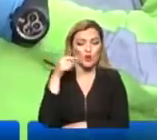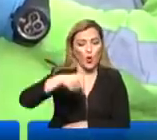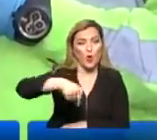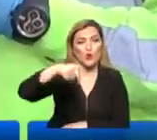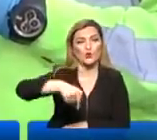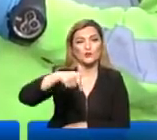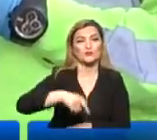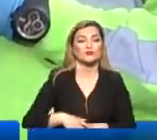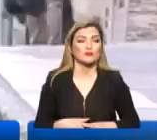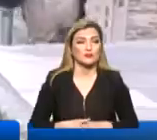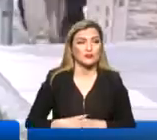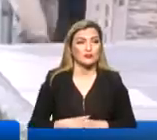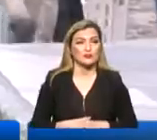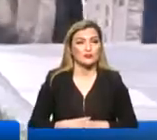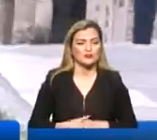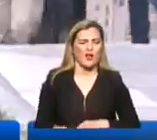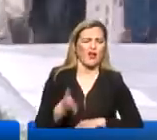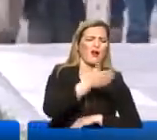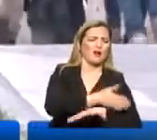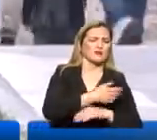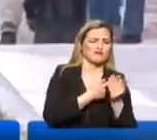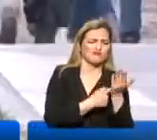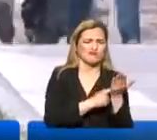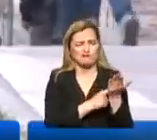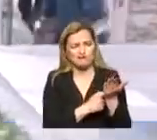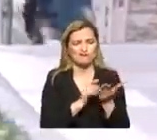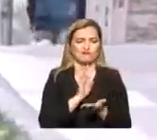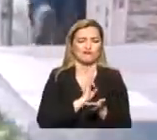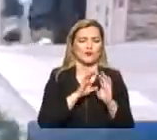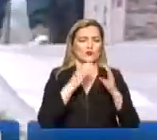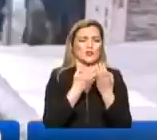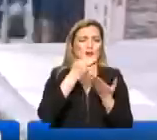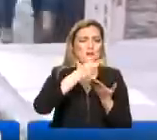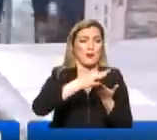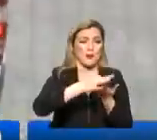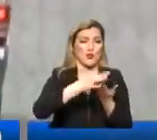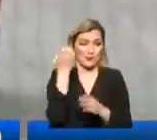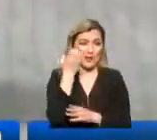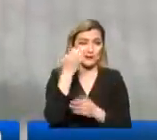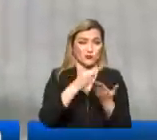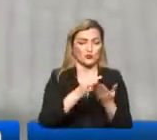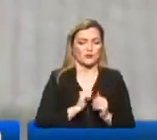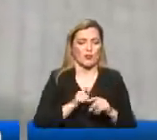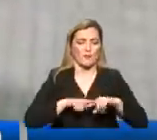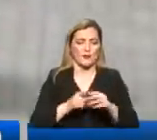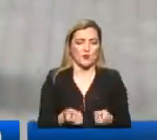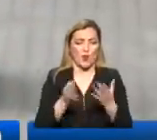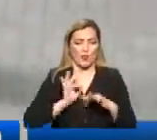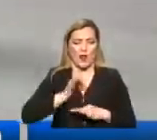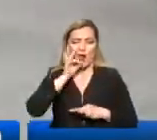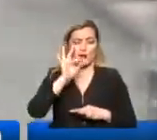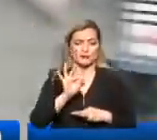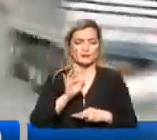hoy. Esto luego de un análisis técnico adoptado por el COE cantonal. Sin embargo, todo dependerá de la cifra de contagiados